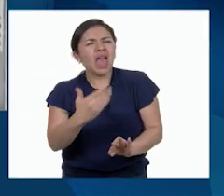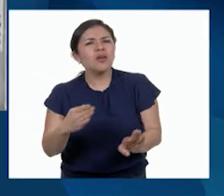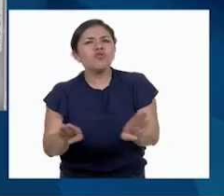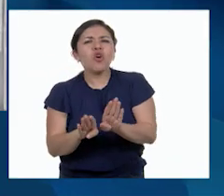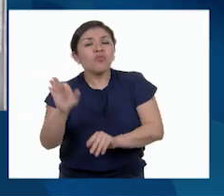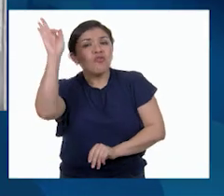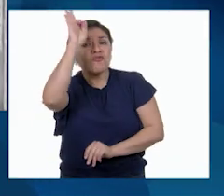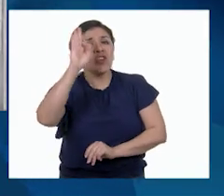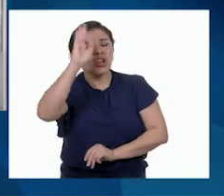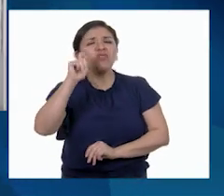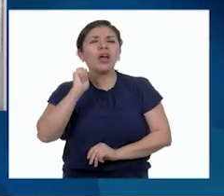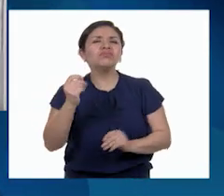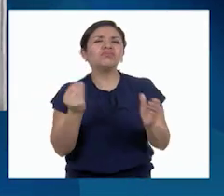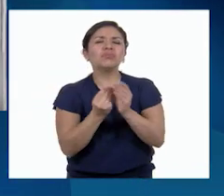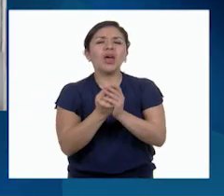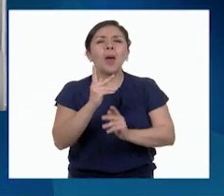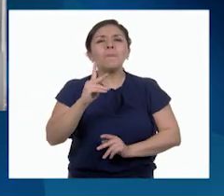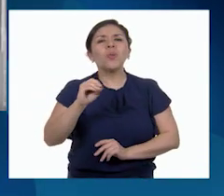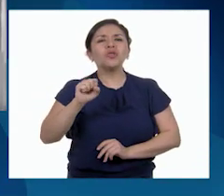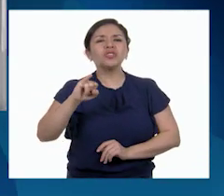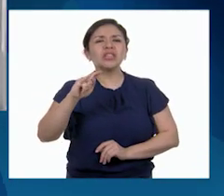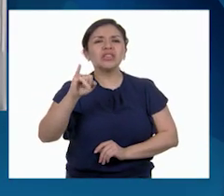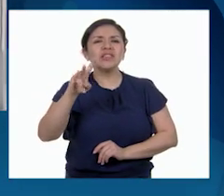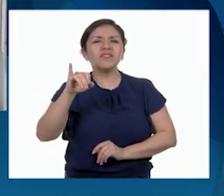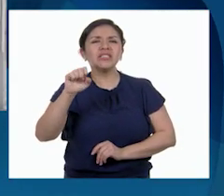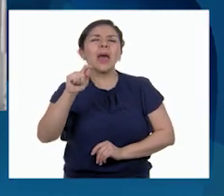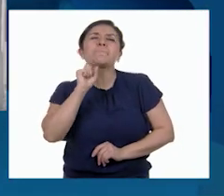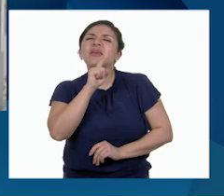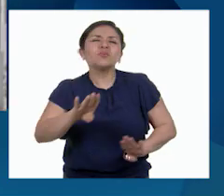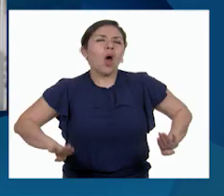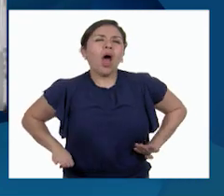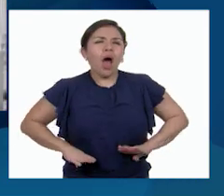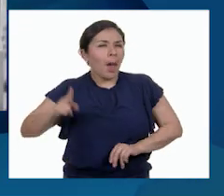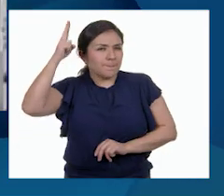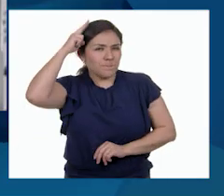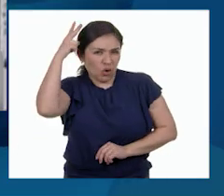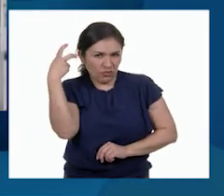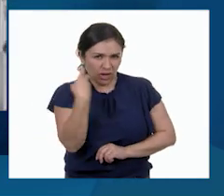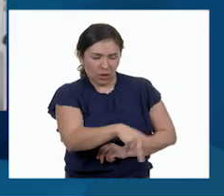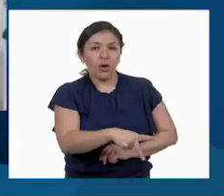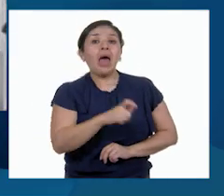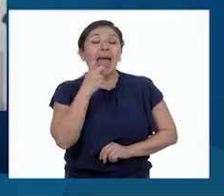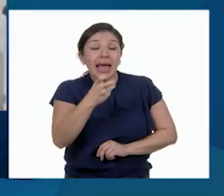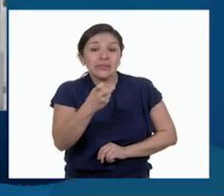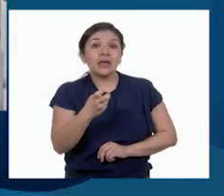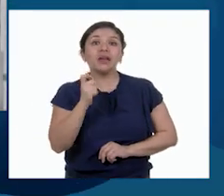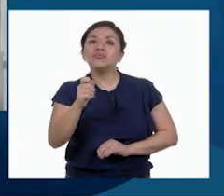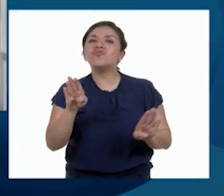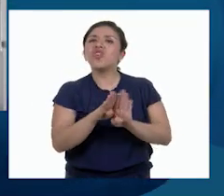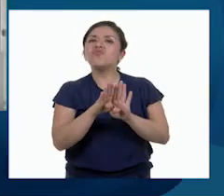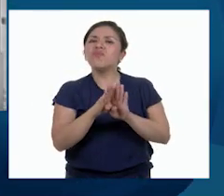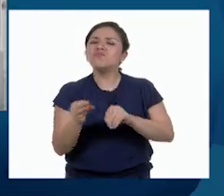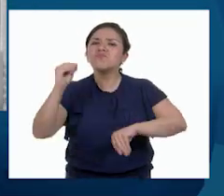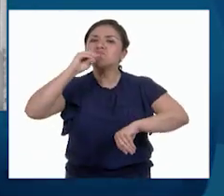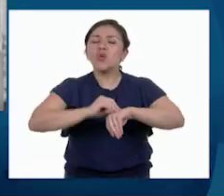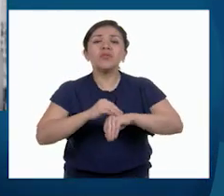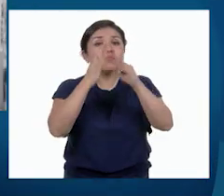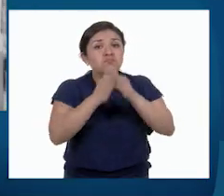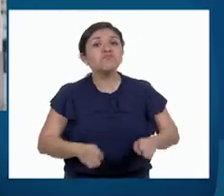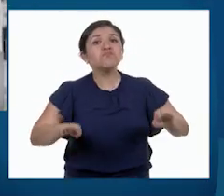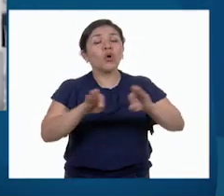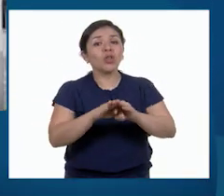en la filosofía positivista que inspiraba al régimen de don Porfirio, para el cual llegó a ser un lema: el